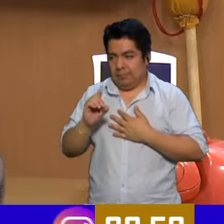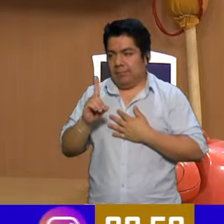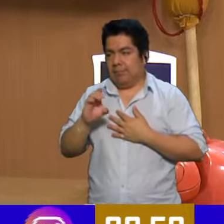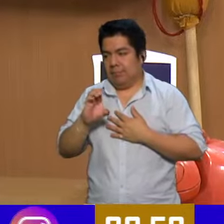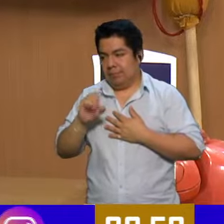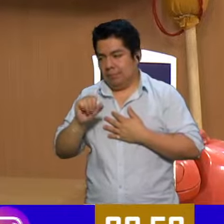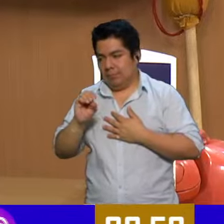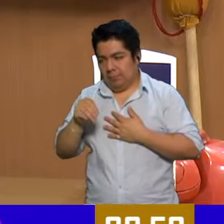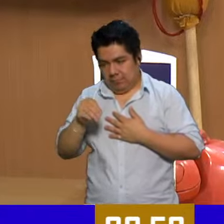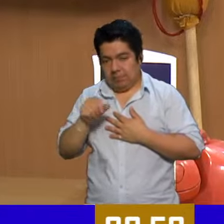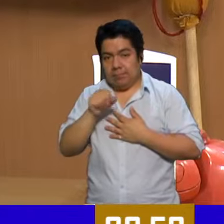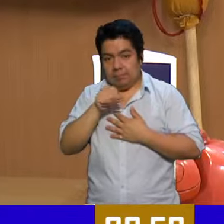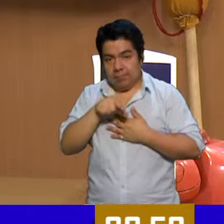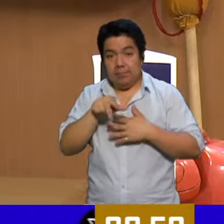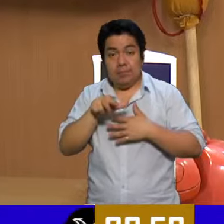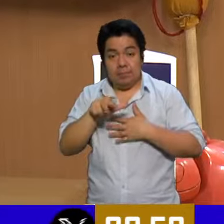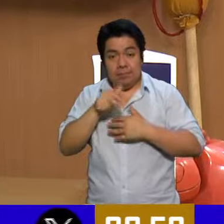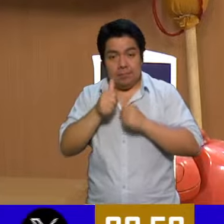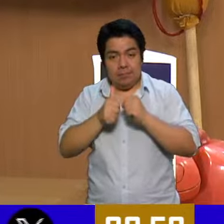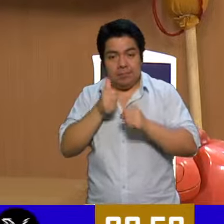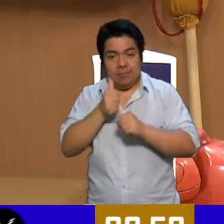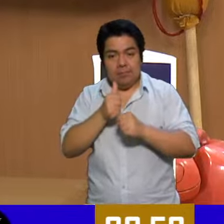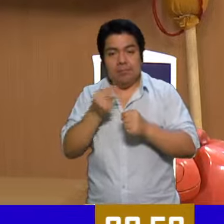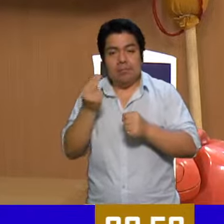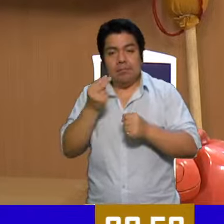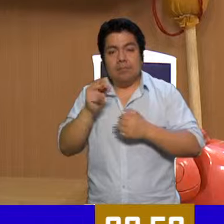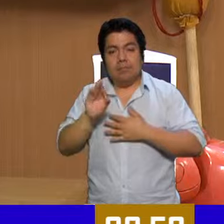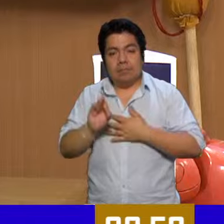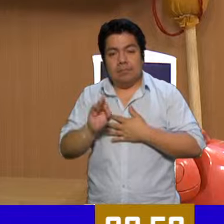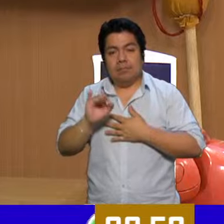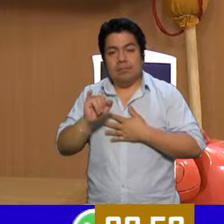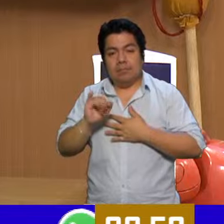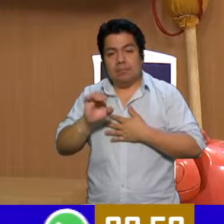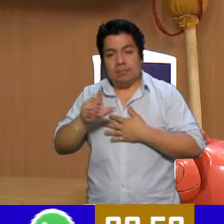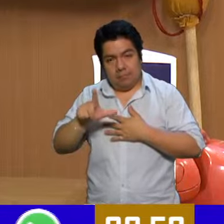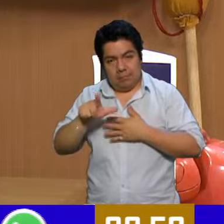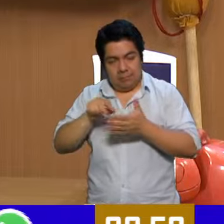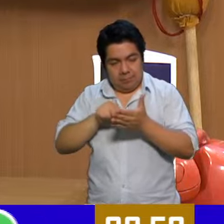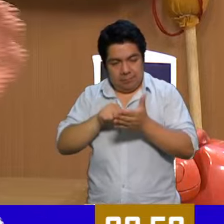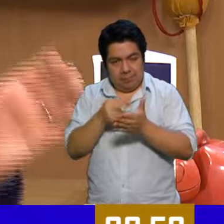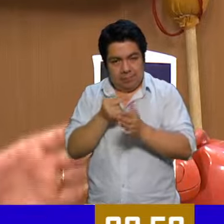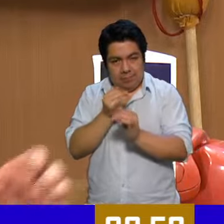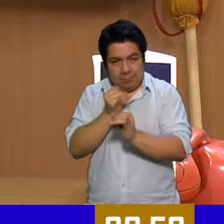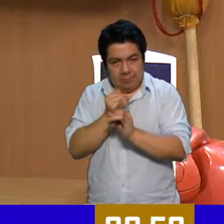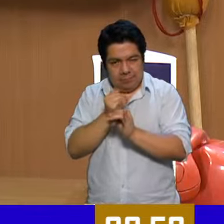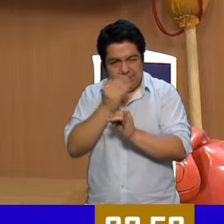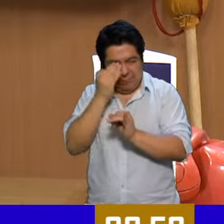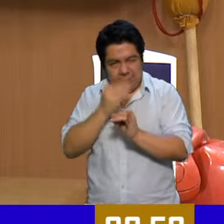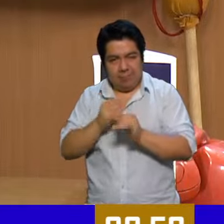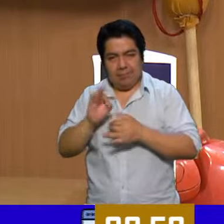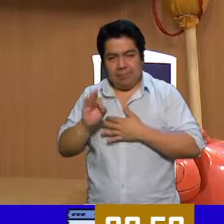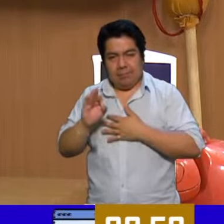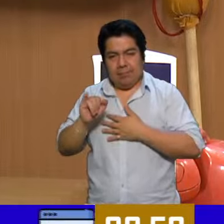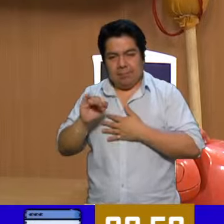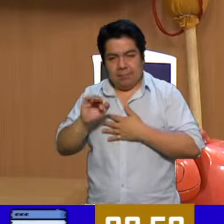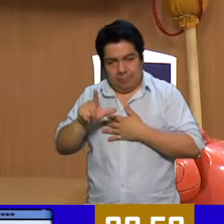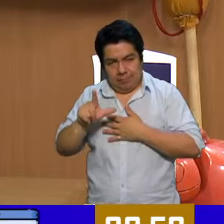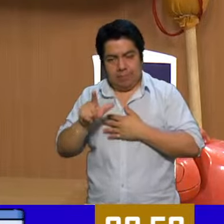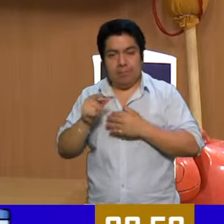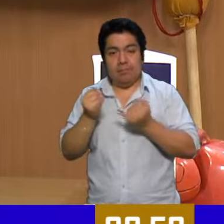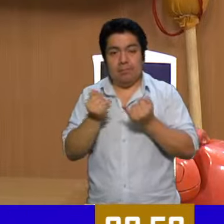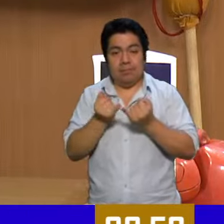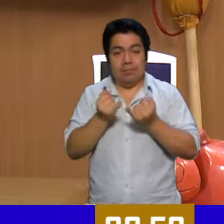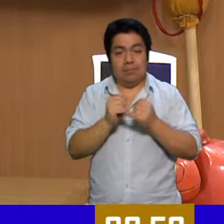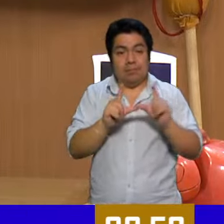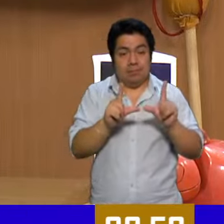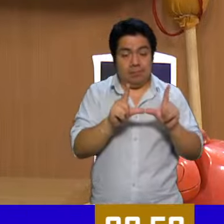que tramitar su FIEL, que es la firma electrónica, sí, avanzada, la firma electrónica, de manera concomitante a la